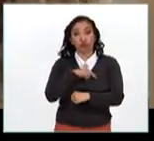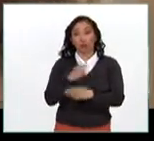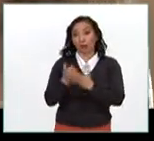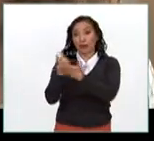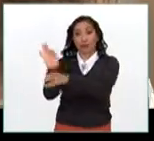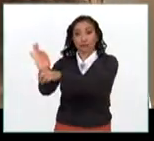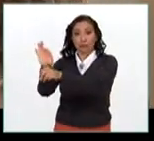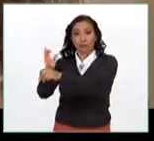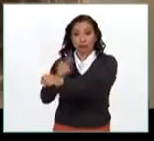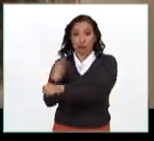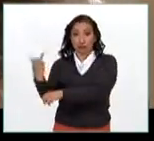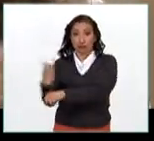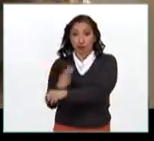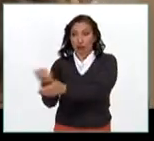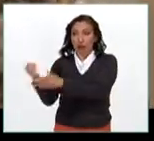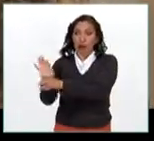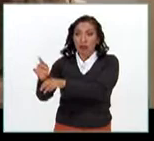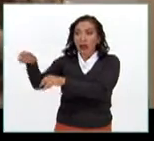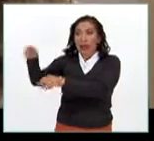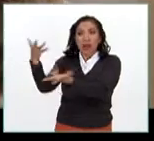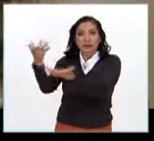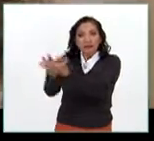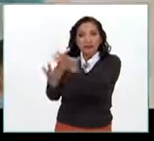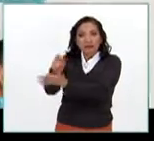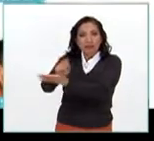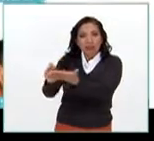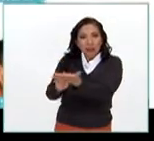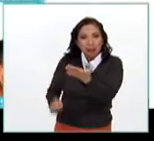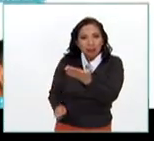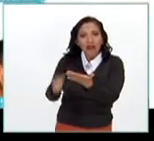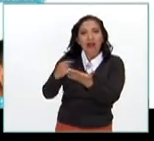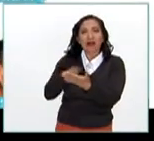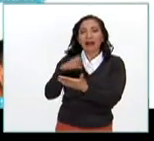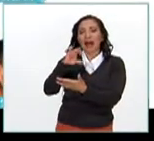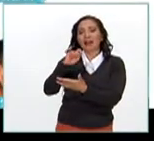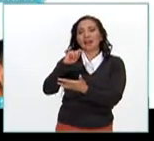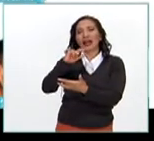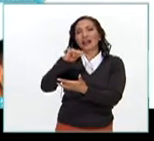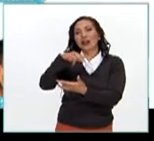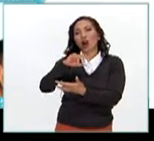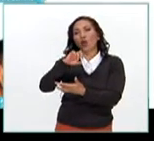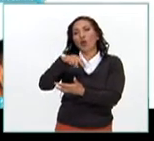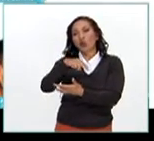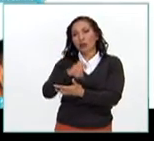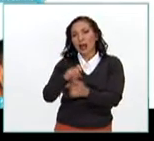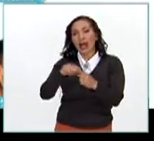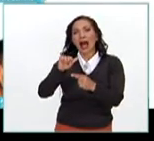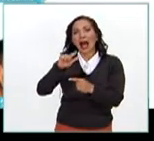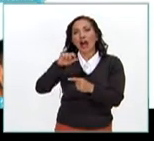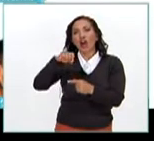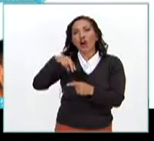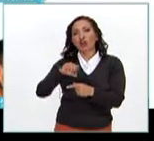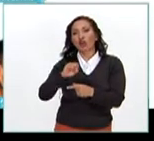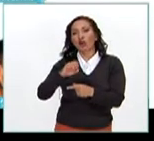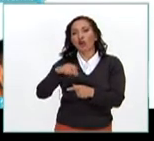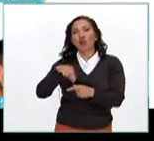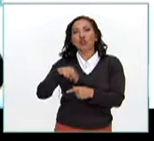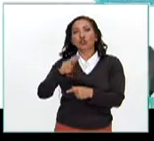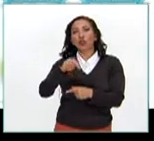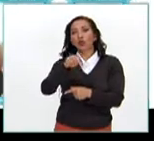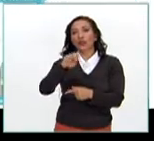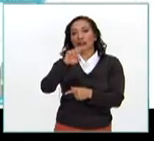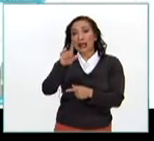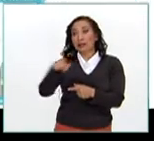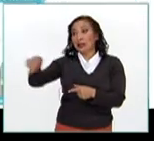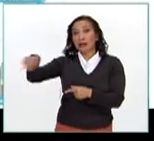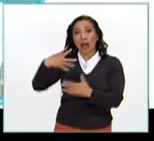nosotros y para esos autores, porque juntos como que hemos... está Catalina Cune, está Alonso Núñez, ¿no? Que tiene